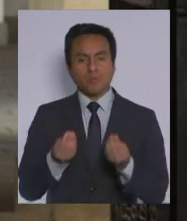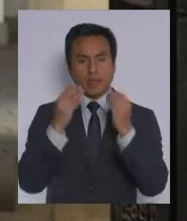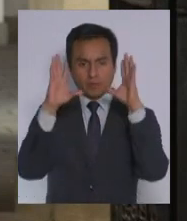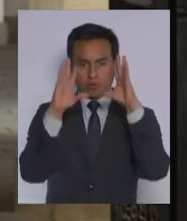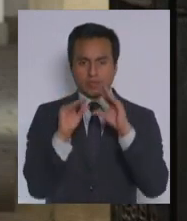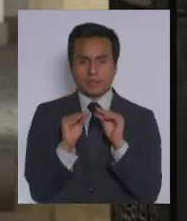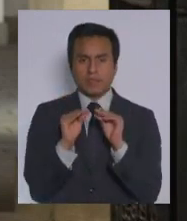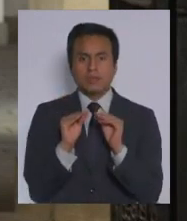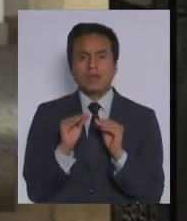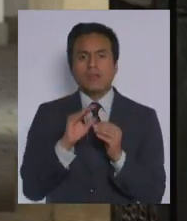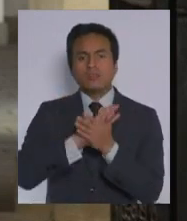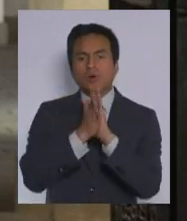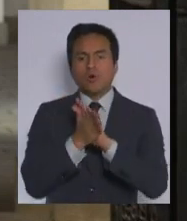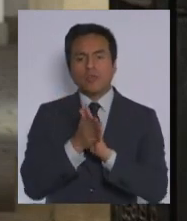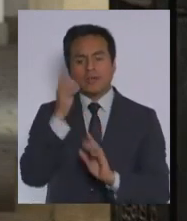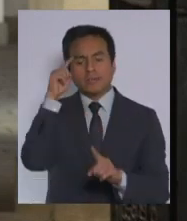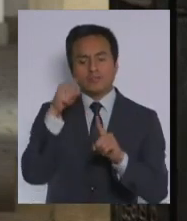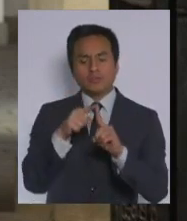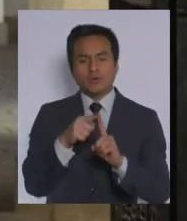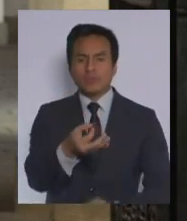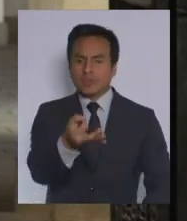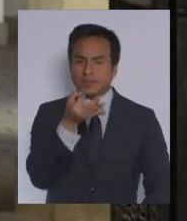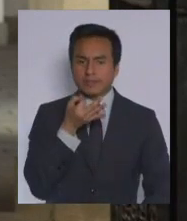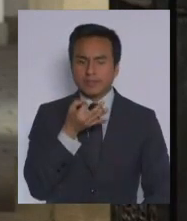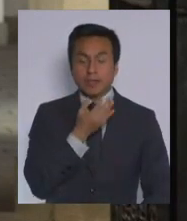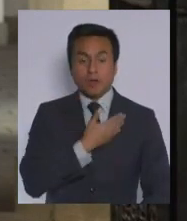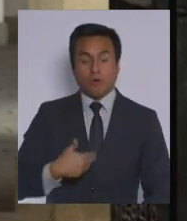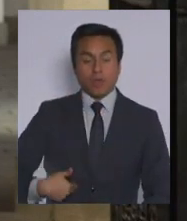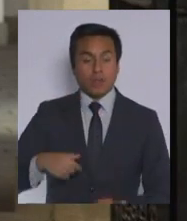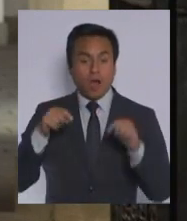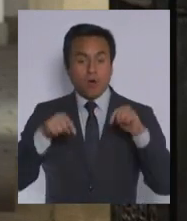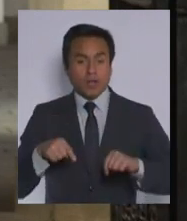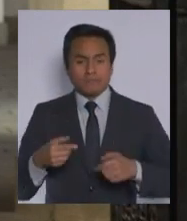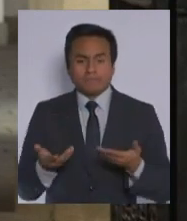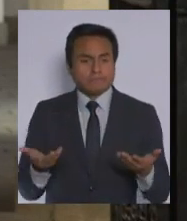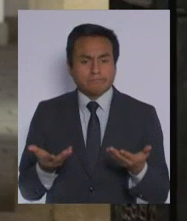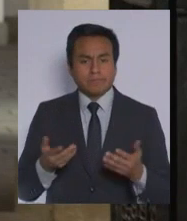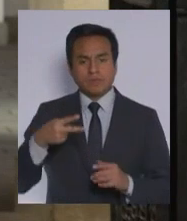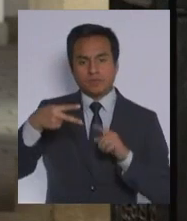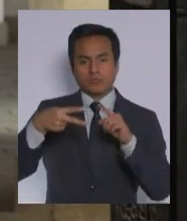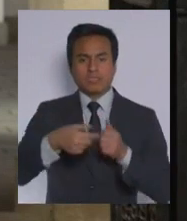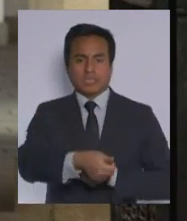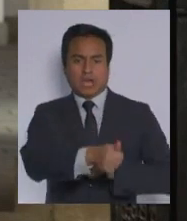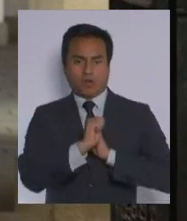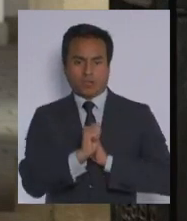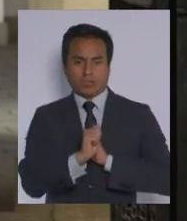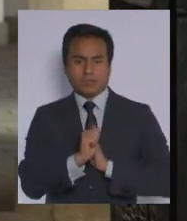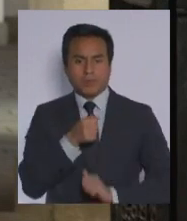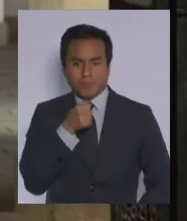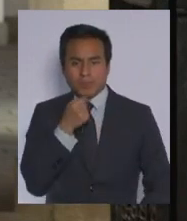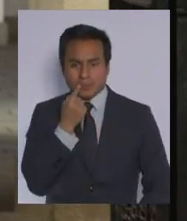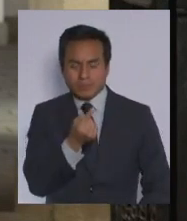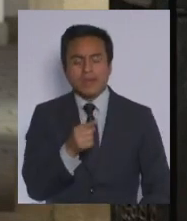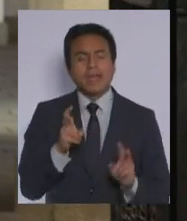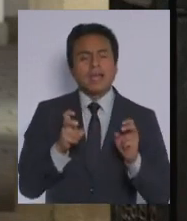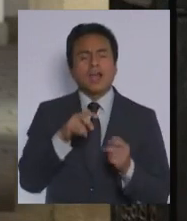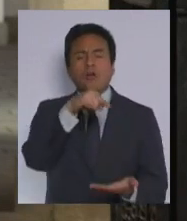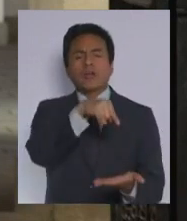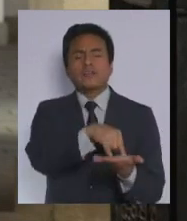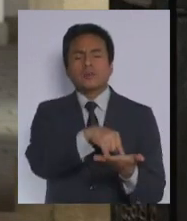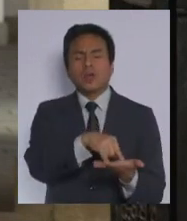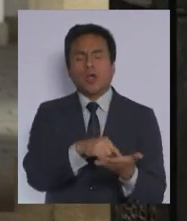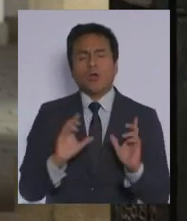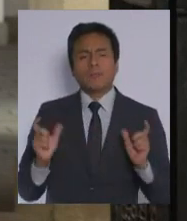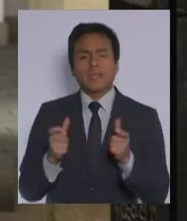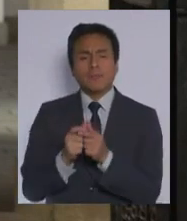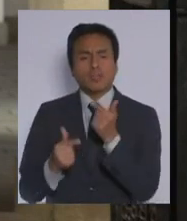pese a toda esta intención que usted dice lo que el gobierno tiene hoy son dos grandes derrotas en el en el congreso el comité político